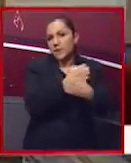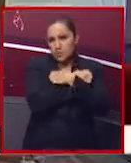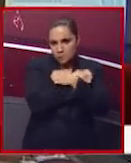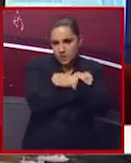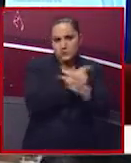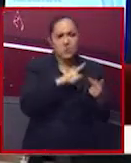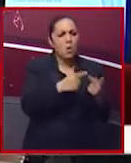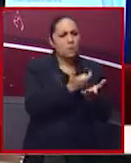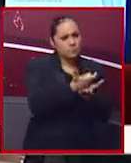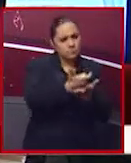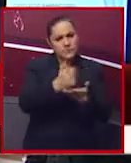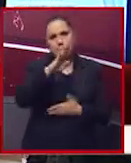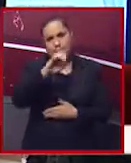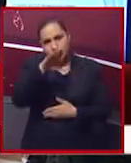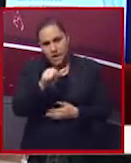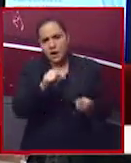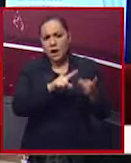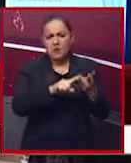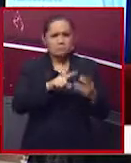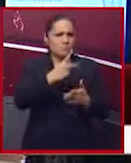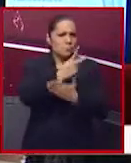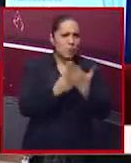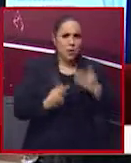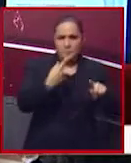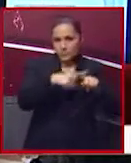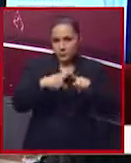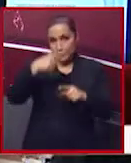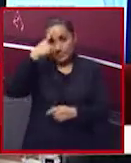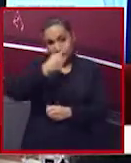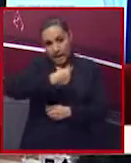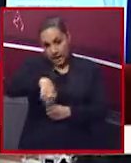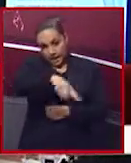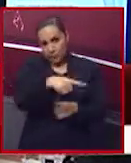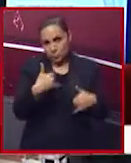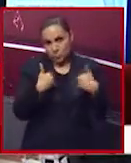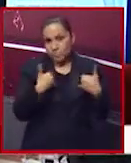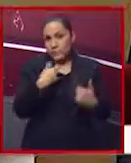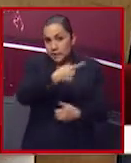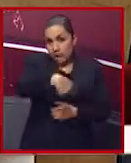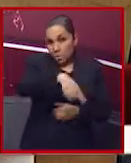que beneficien a jóvenes que en este momento no estudian ni trabajan.